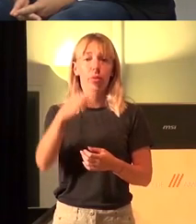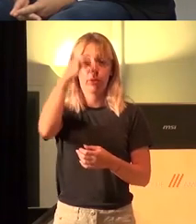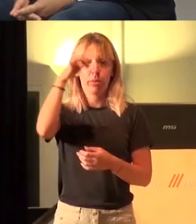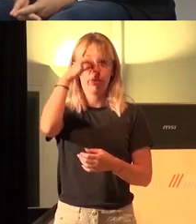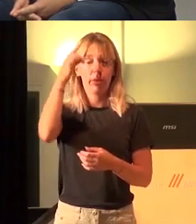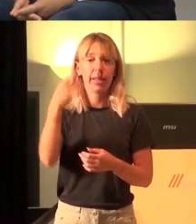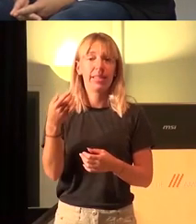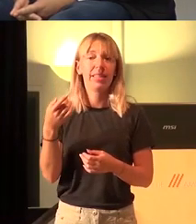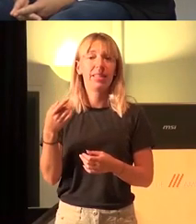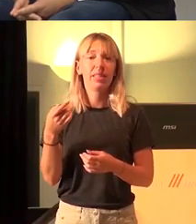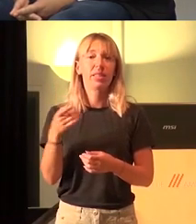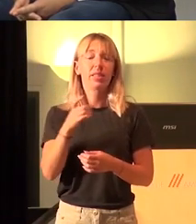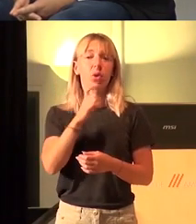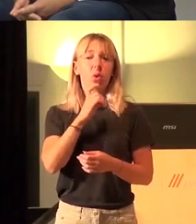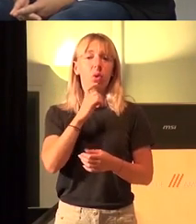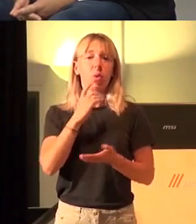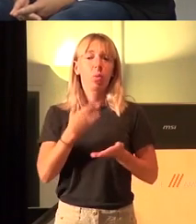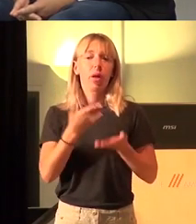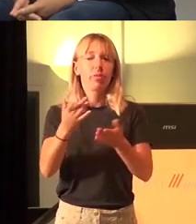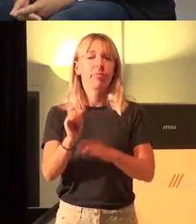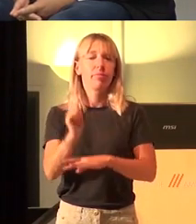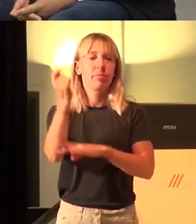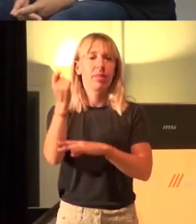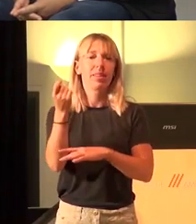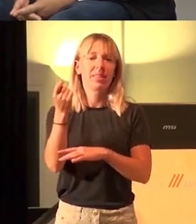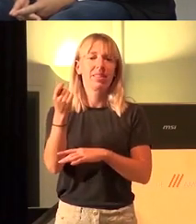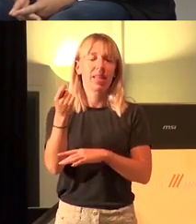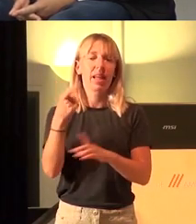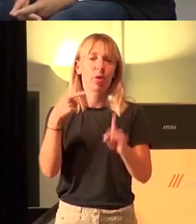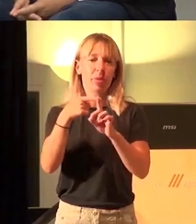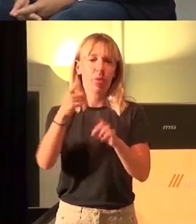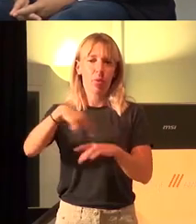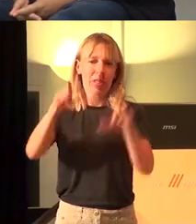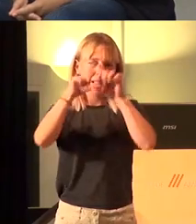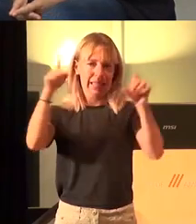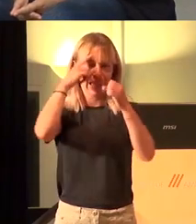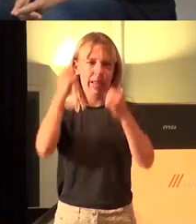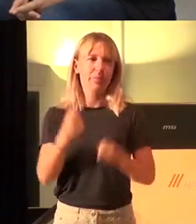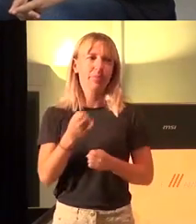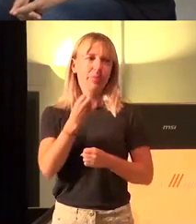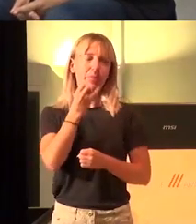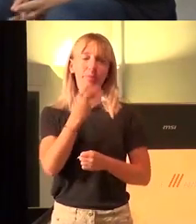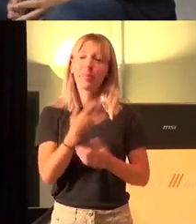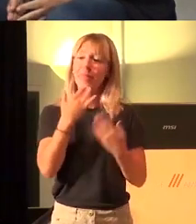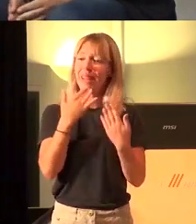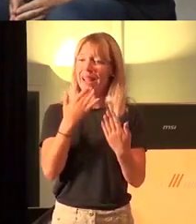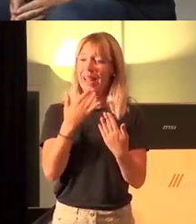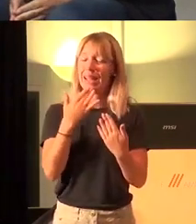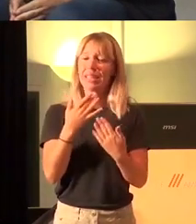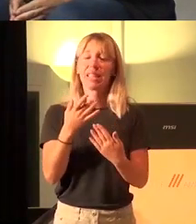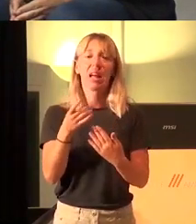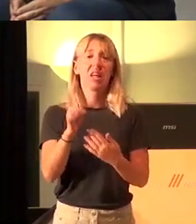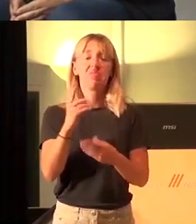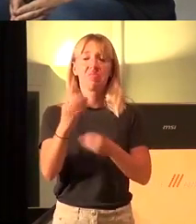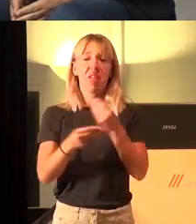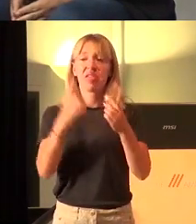cultura y cómo os está ayudando a lograr los fines de vuestra entidad? Bueno, muchas gracias. No hemos tenido que